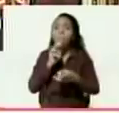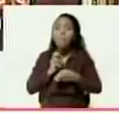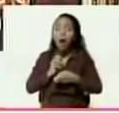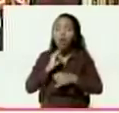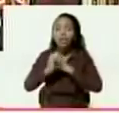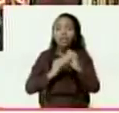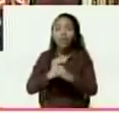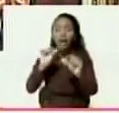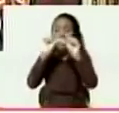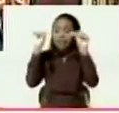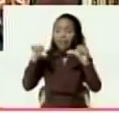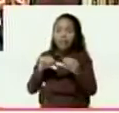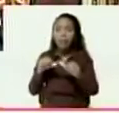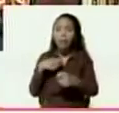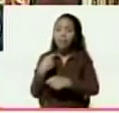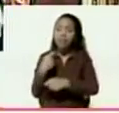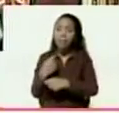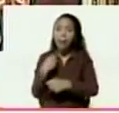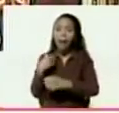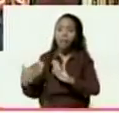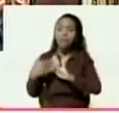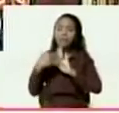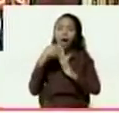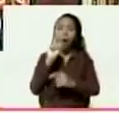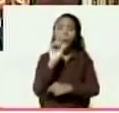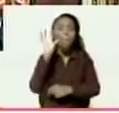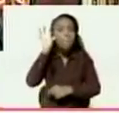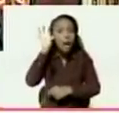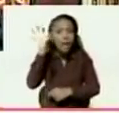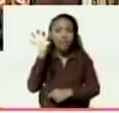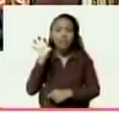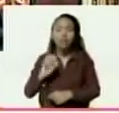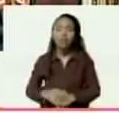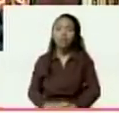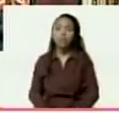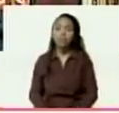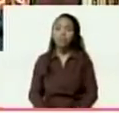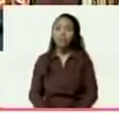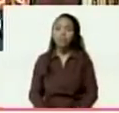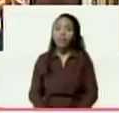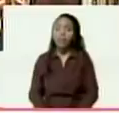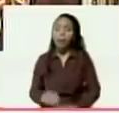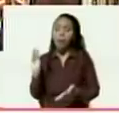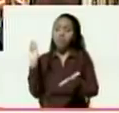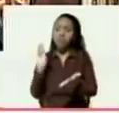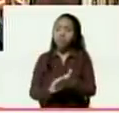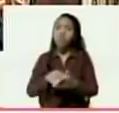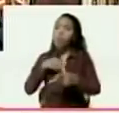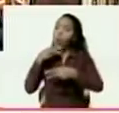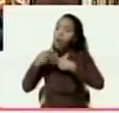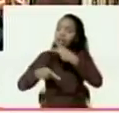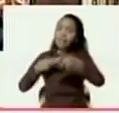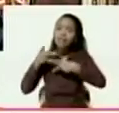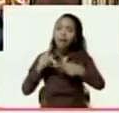sistema financiero para perjudicar a un país, para imponerle políticas a un